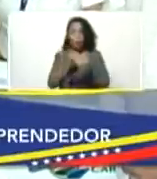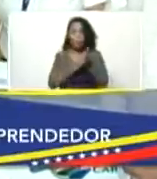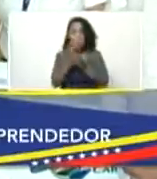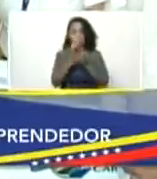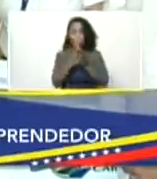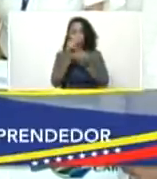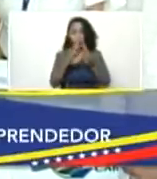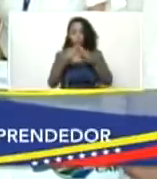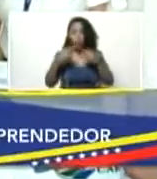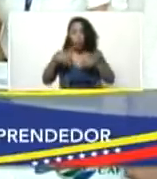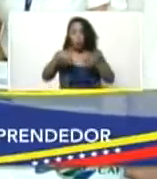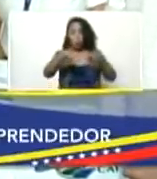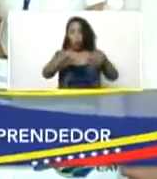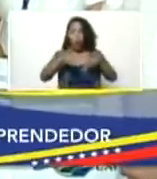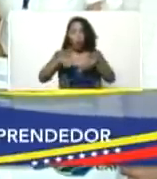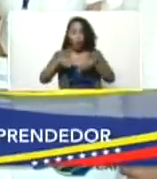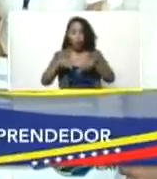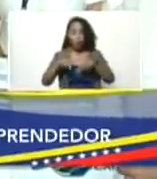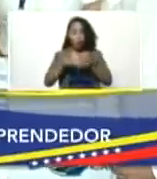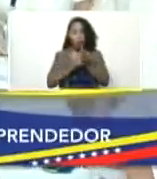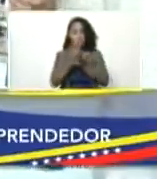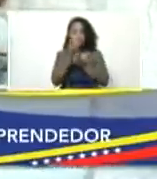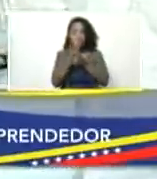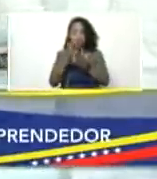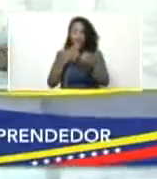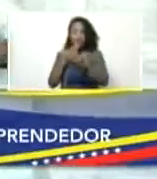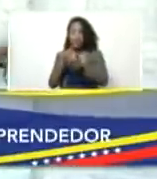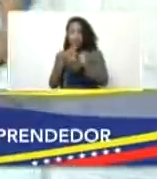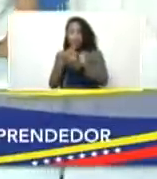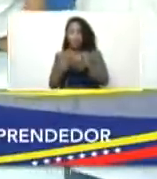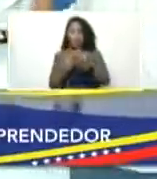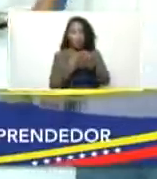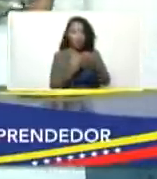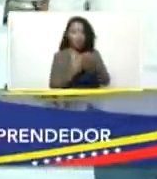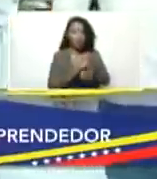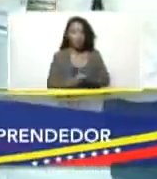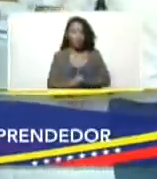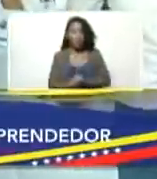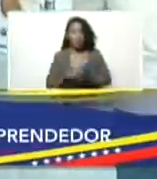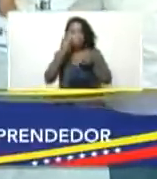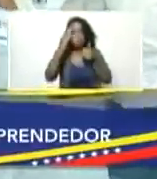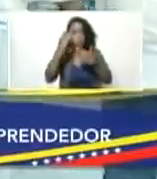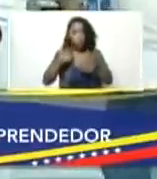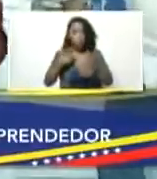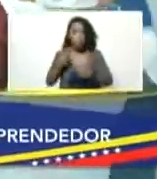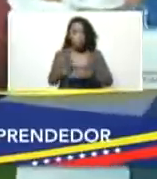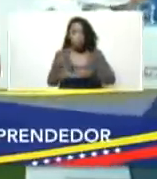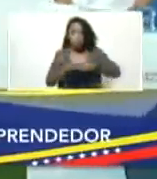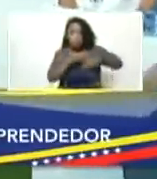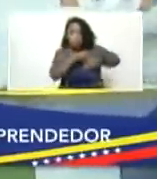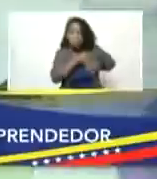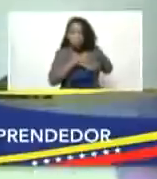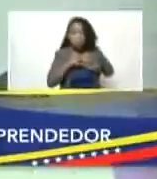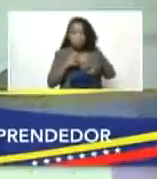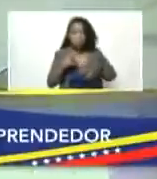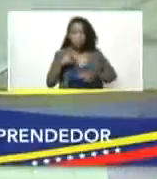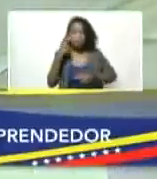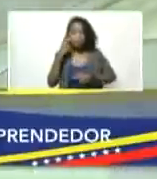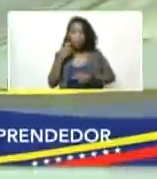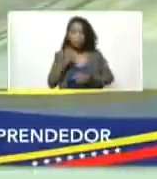Emprendedores, emprendedoras, emprendimiento. Bueno, gracias. Eric, saludos, me llevo mi Chocopito. Toma, Cielita.